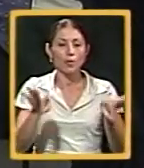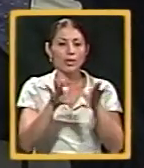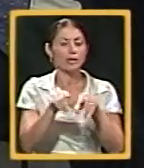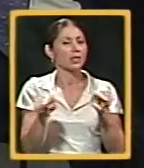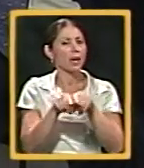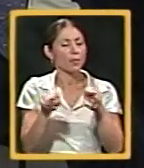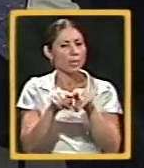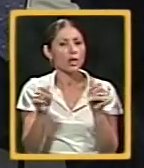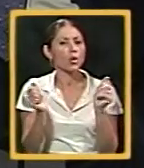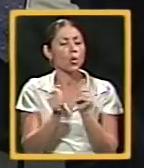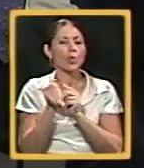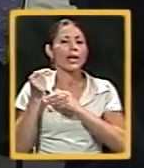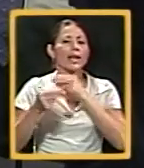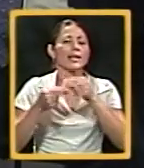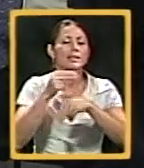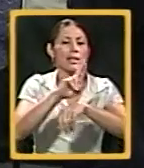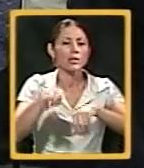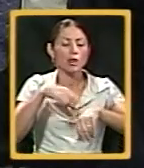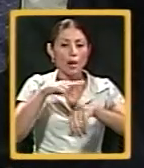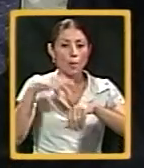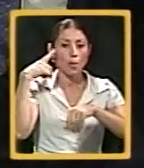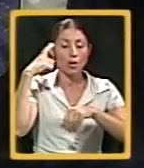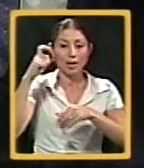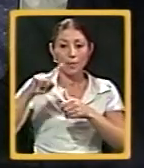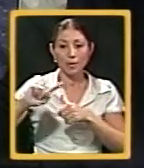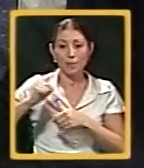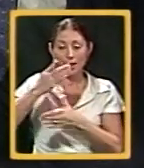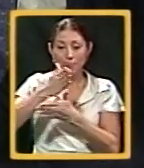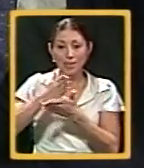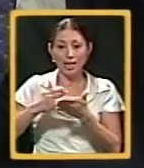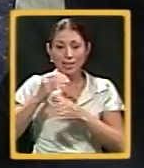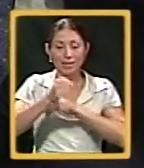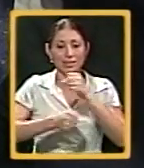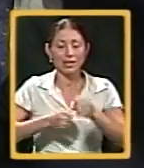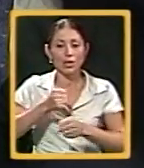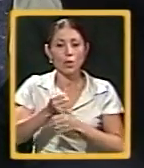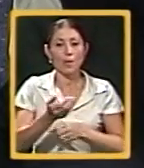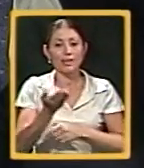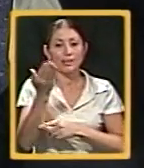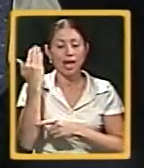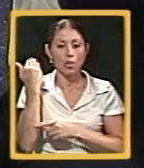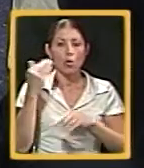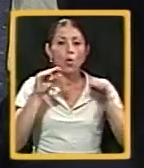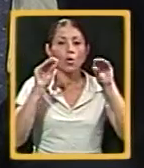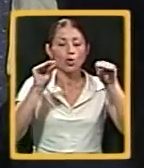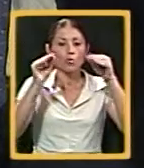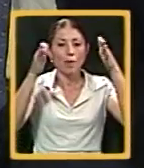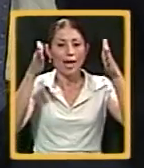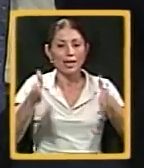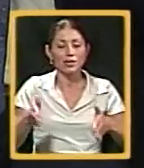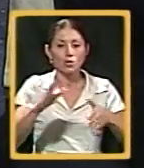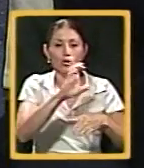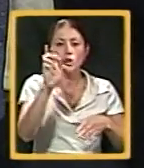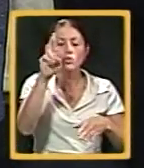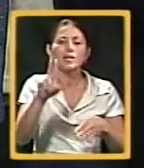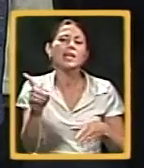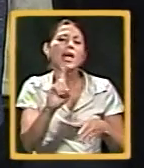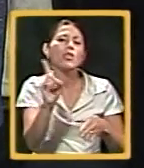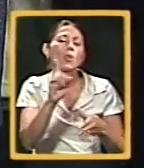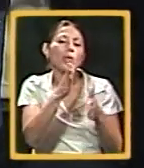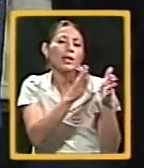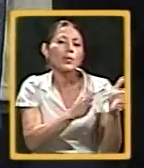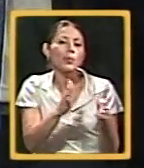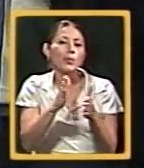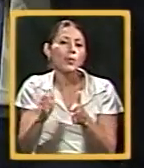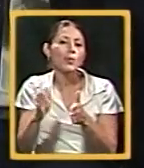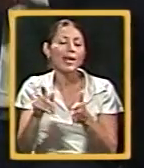porque durante la primera mitad del siglo pasado, los maestros de Costa Rica se formaban en la Escuela Normal en